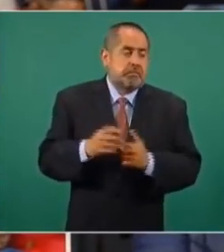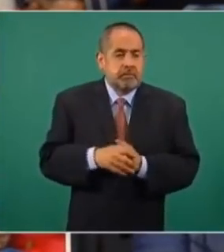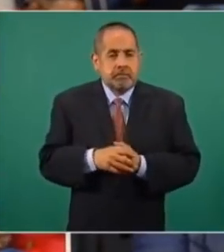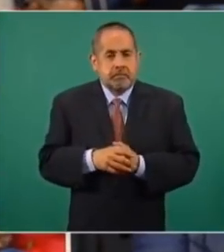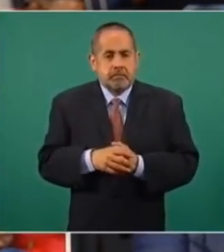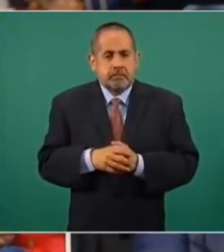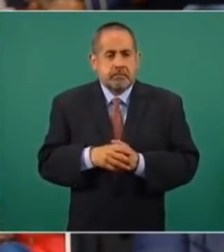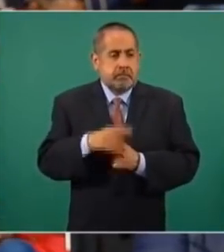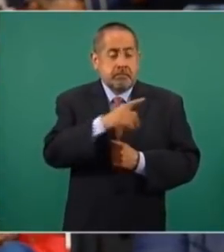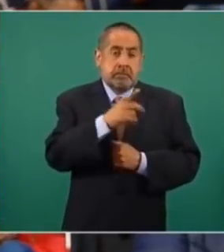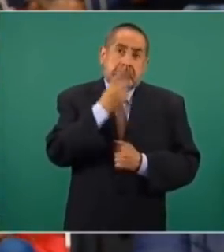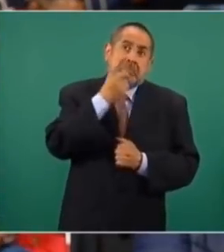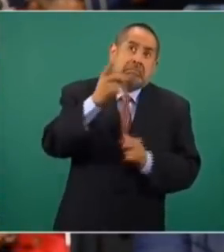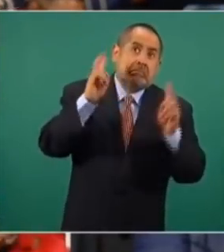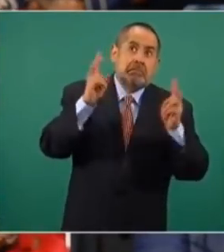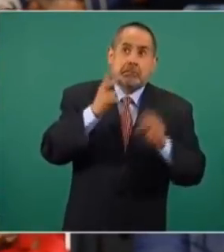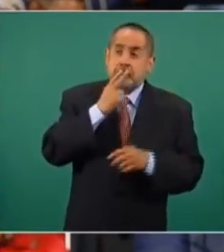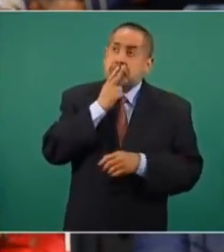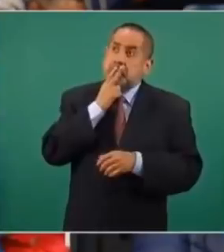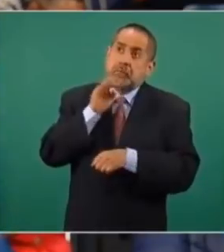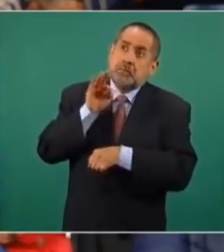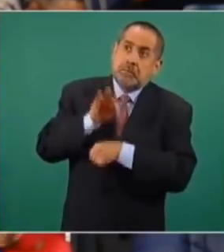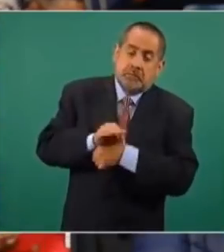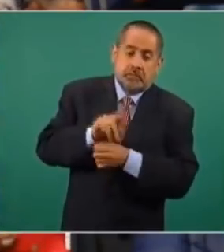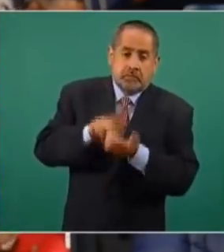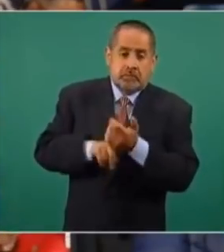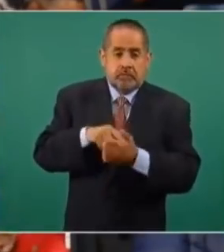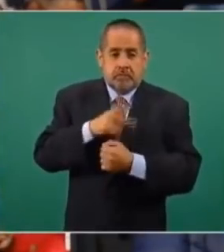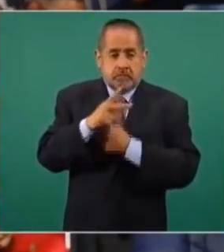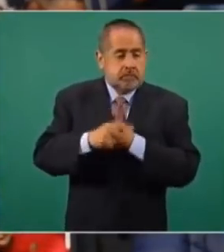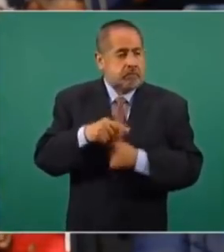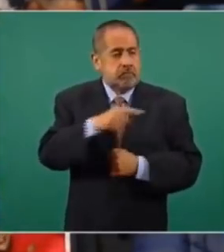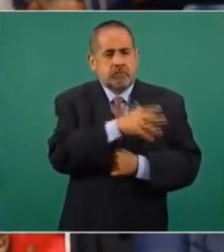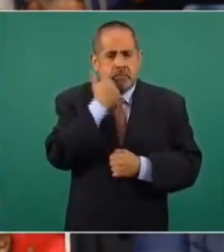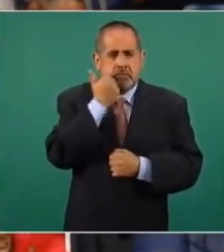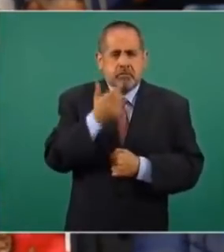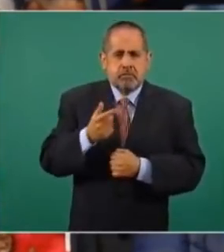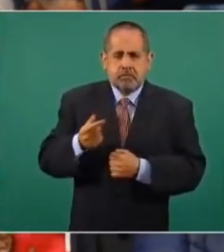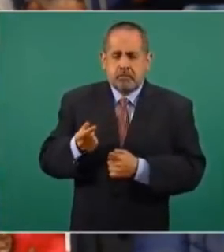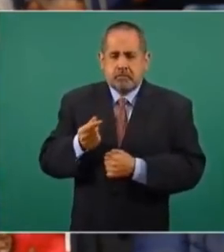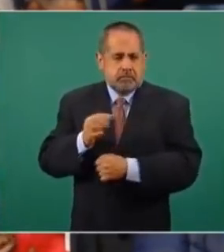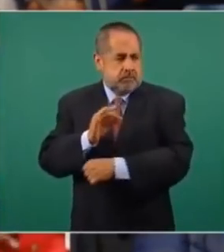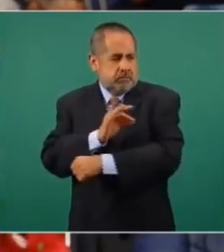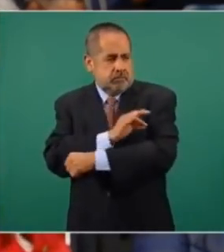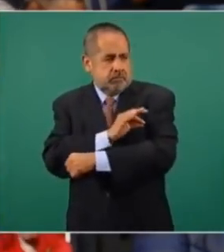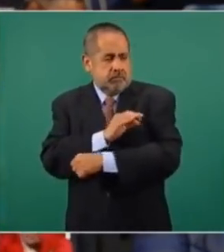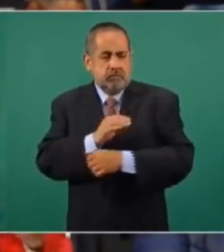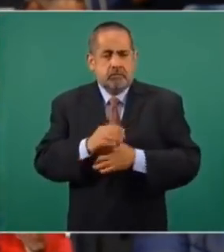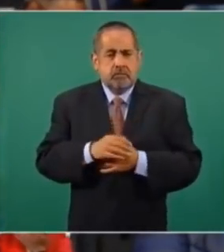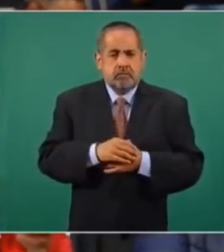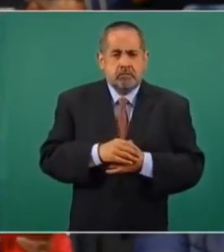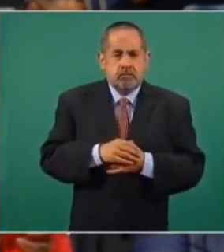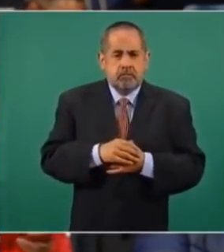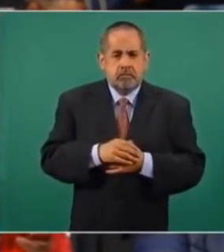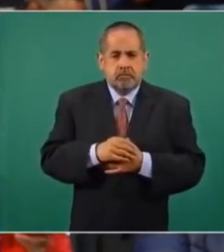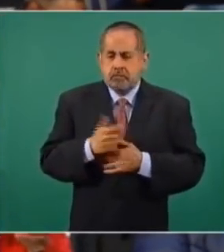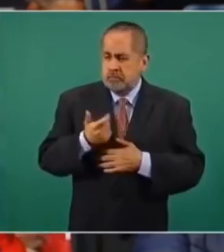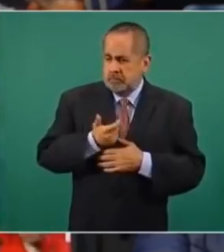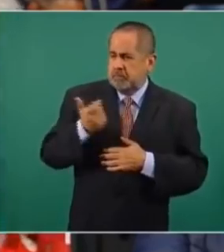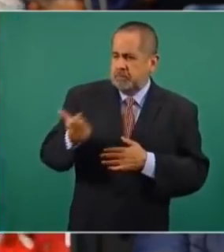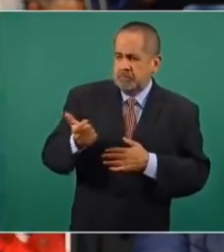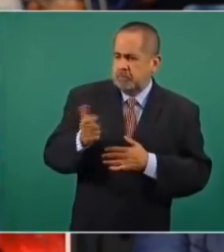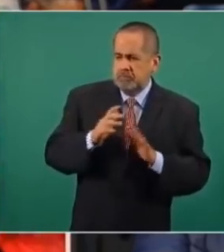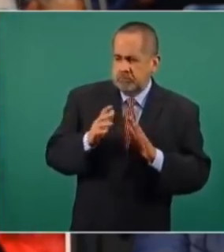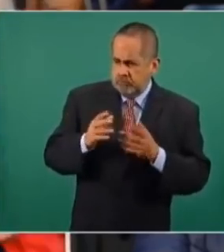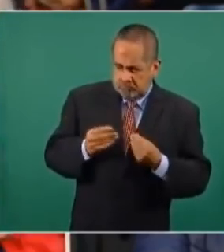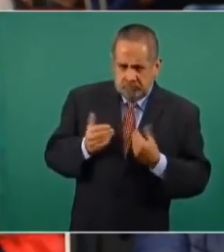como patriótica, de ellos donar lo que les correspondería de pagar el monto de su vacuna,